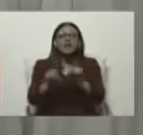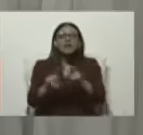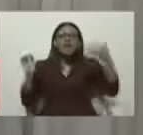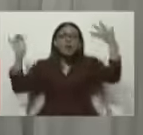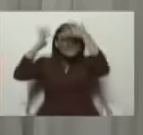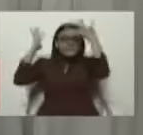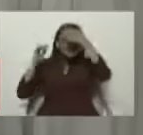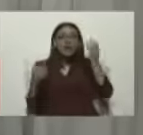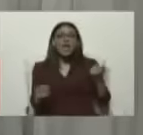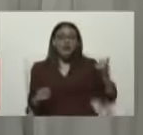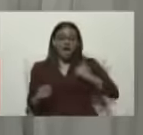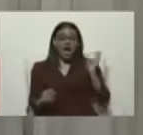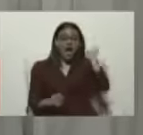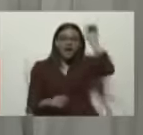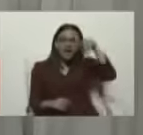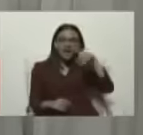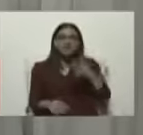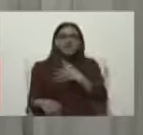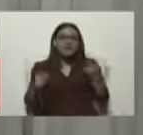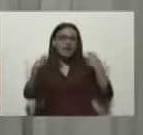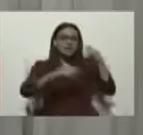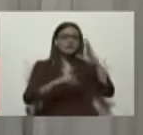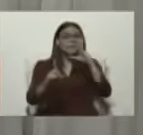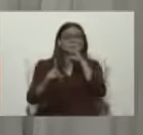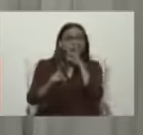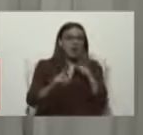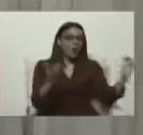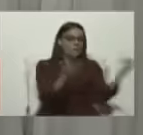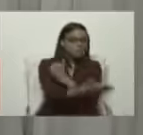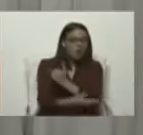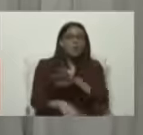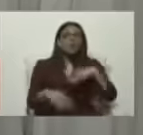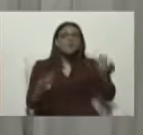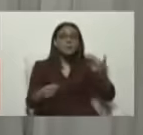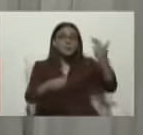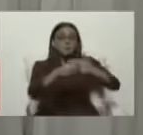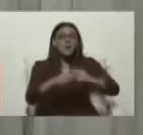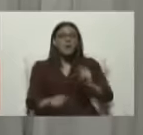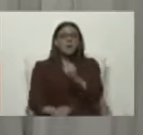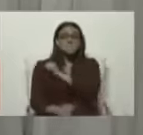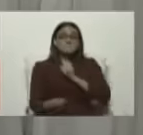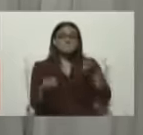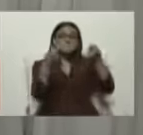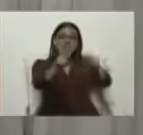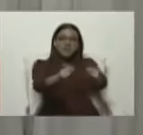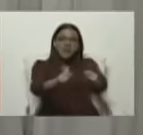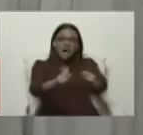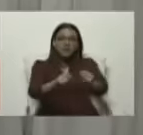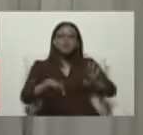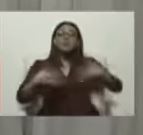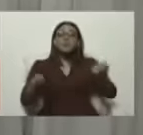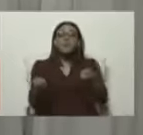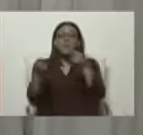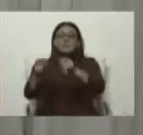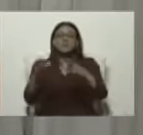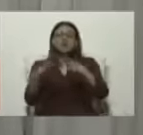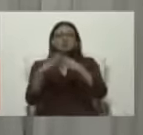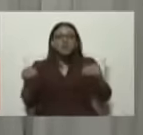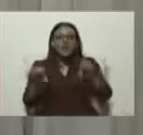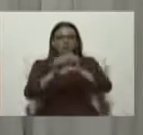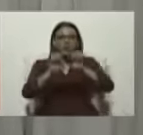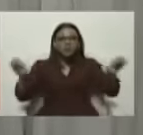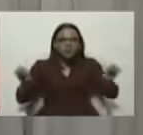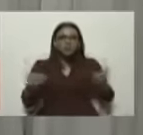Argentina. Vender el Banco de Venezuela, privatizar PDVSA, privatizar todas